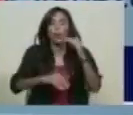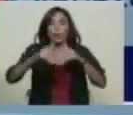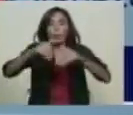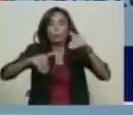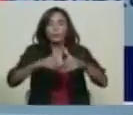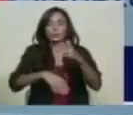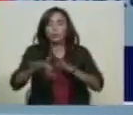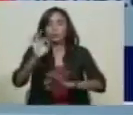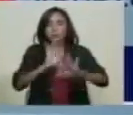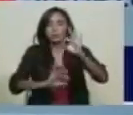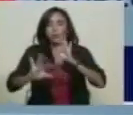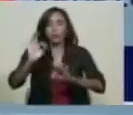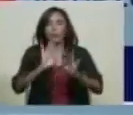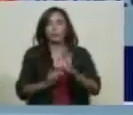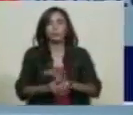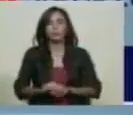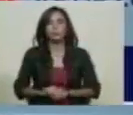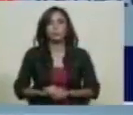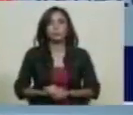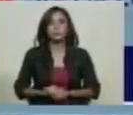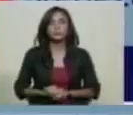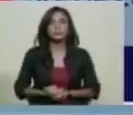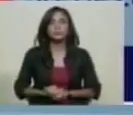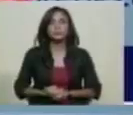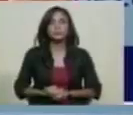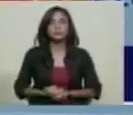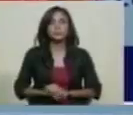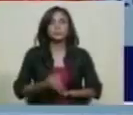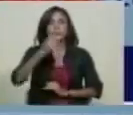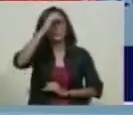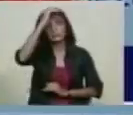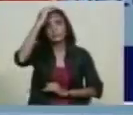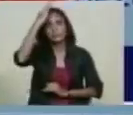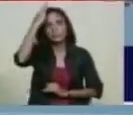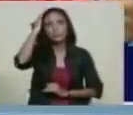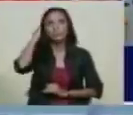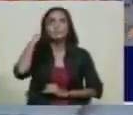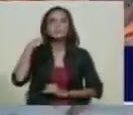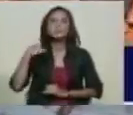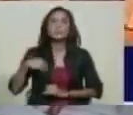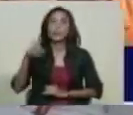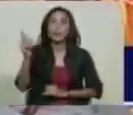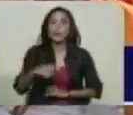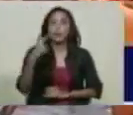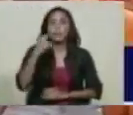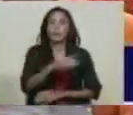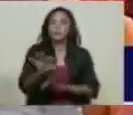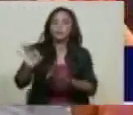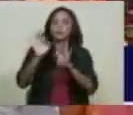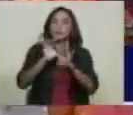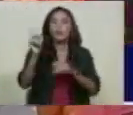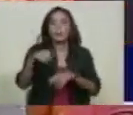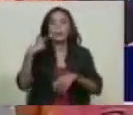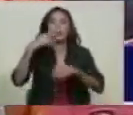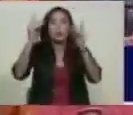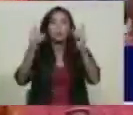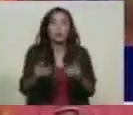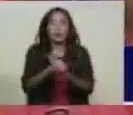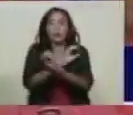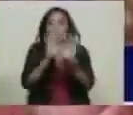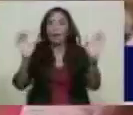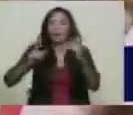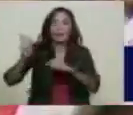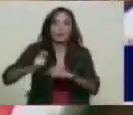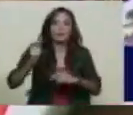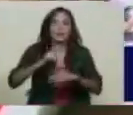las compañeras que están en esta plenaria, se le dio también atribuciones para que tomara las decisiones necesarias